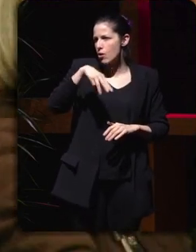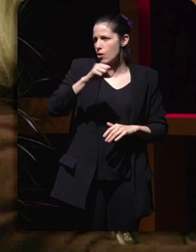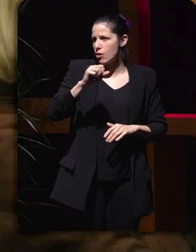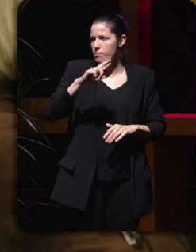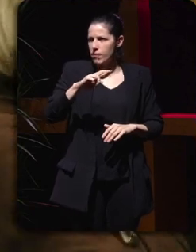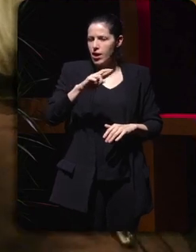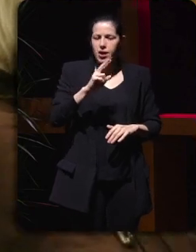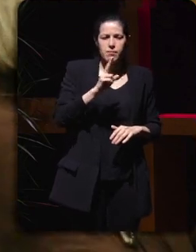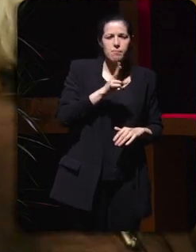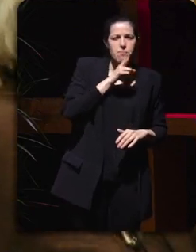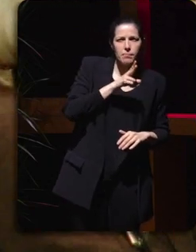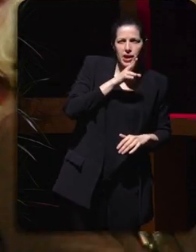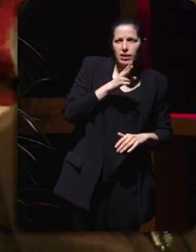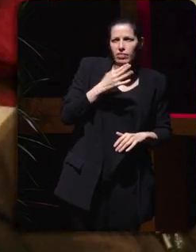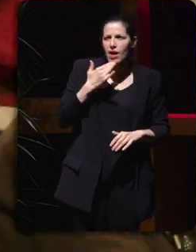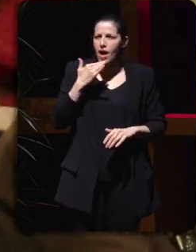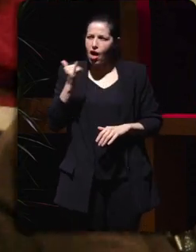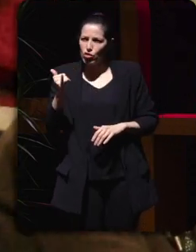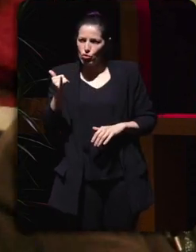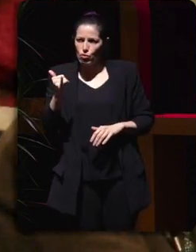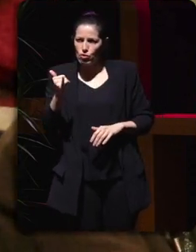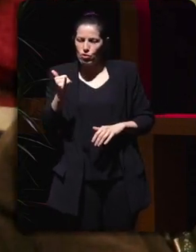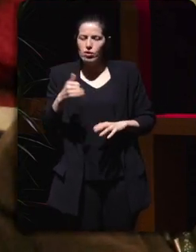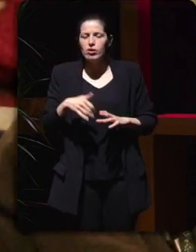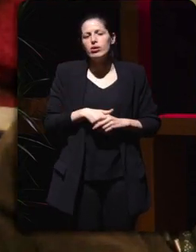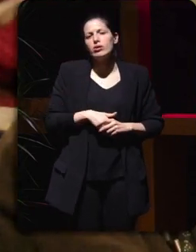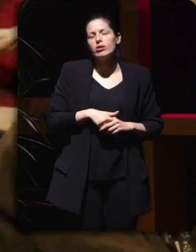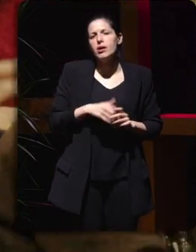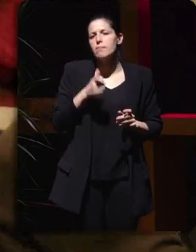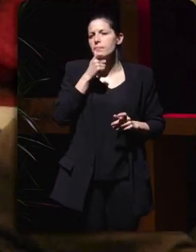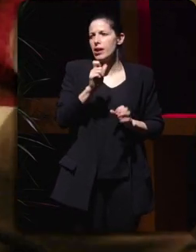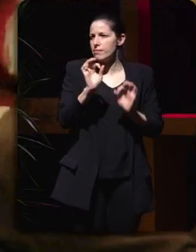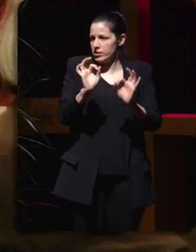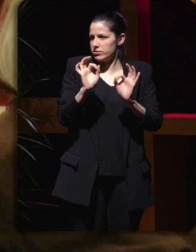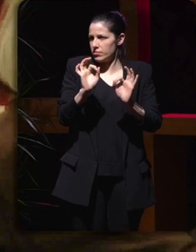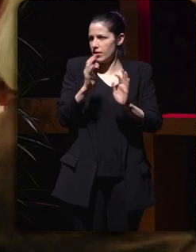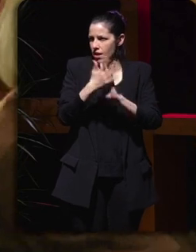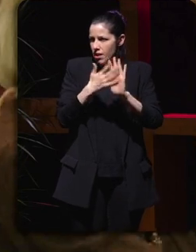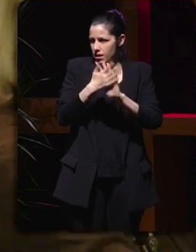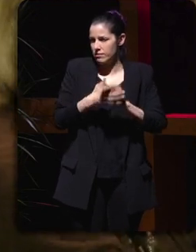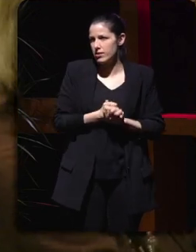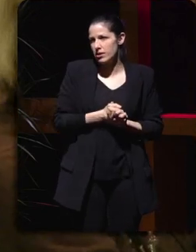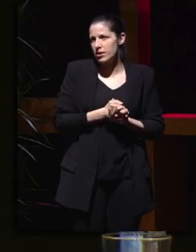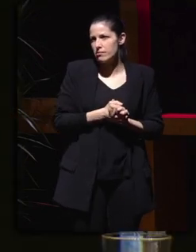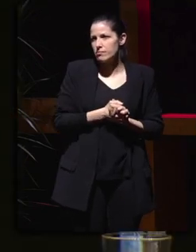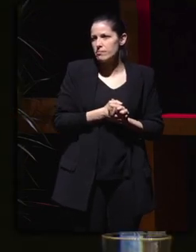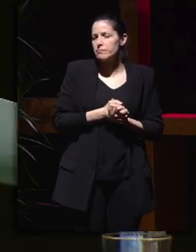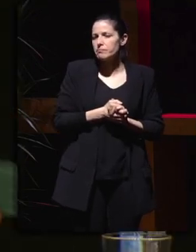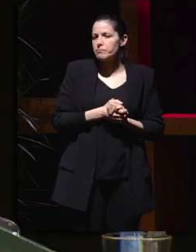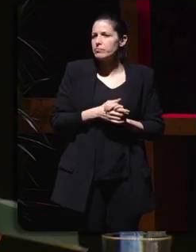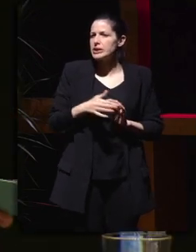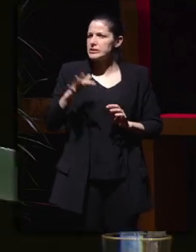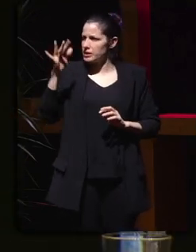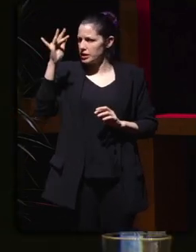verde y azul porque únicamente tenían una palabra para ellos y en cambio pues la comunidad angloparlante Los distingue mejor porque tiene dos palabras sí son